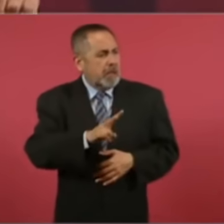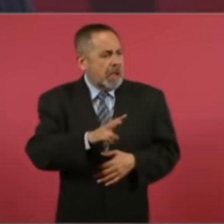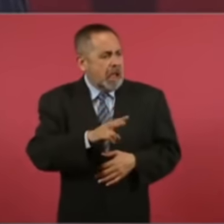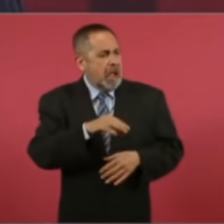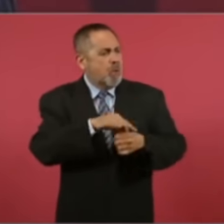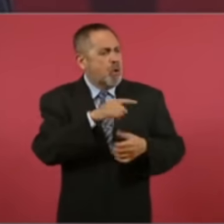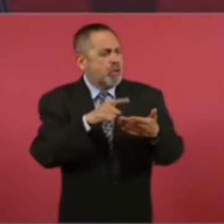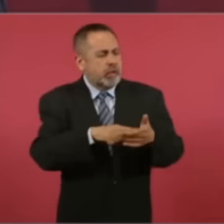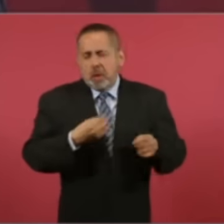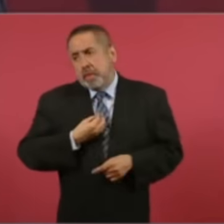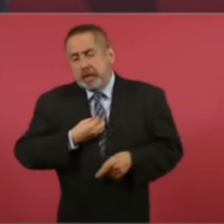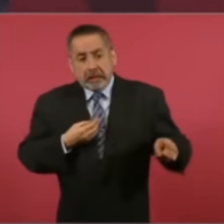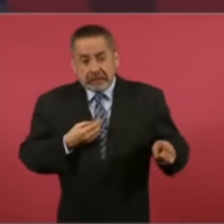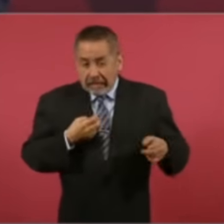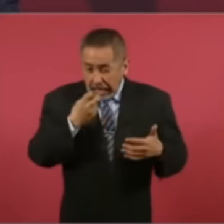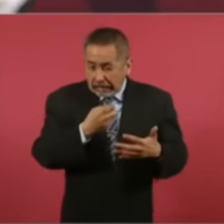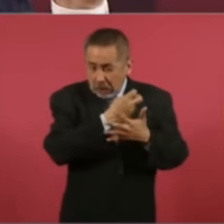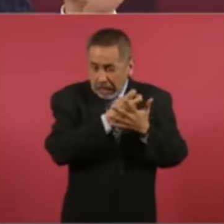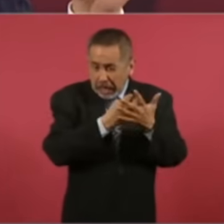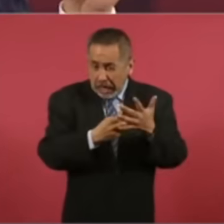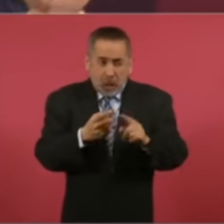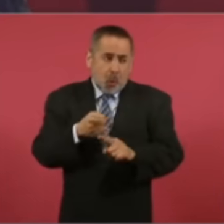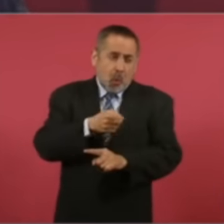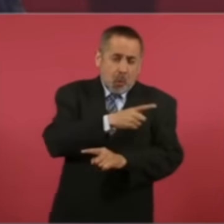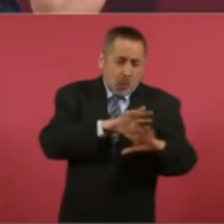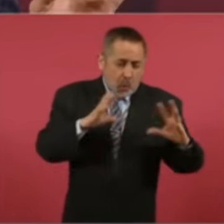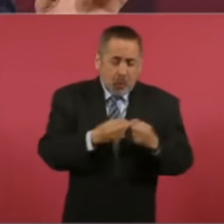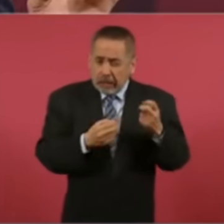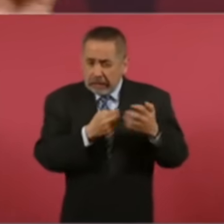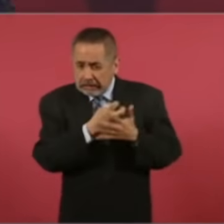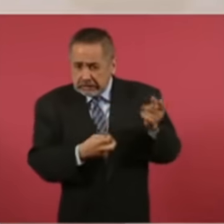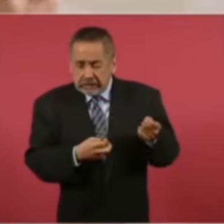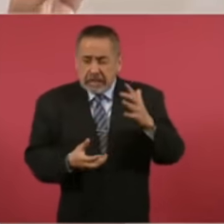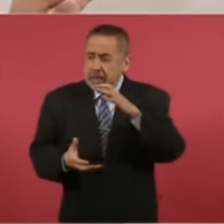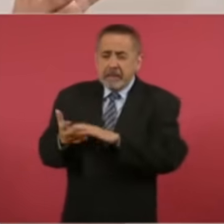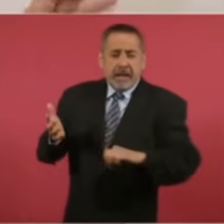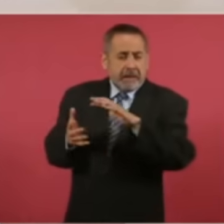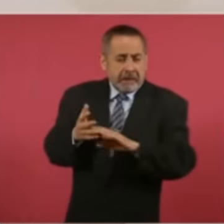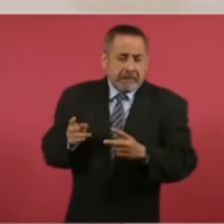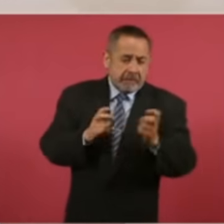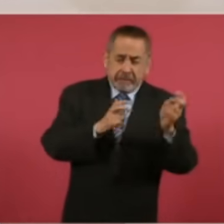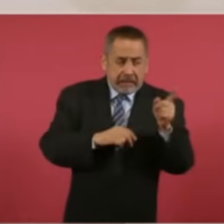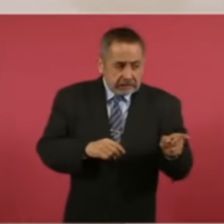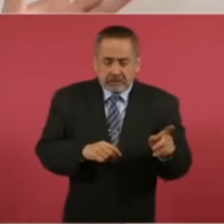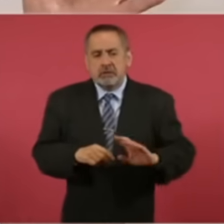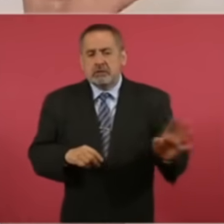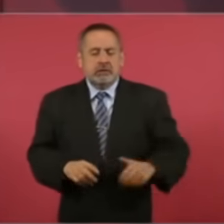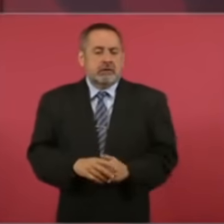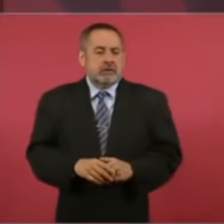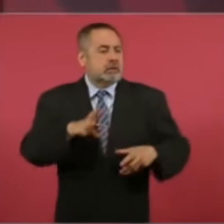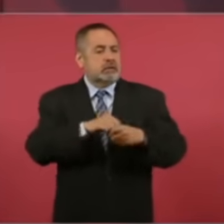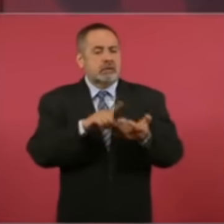soportara todo lo que significó el saqueo y la política de pillaje que